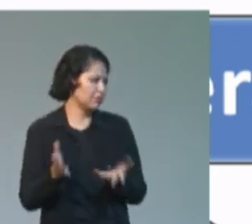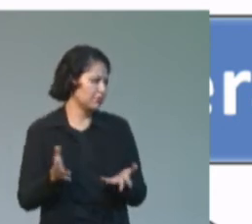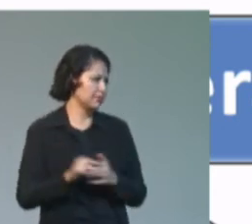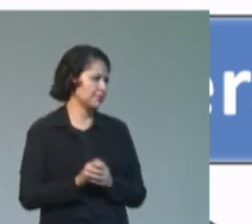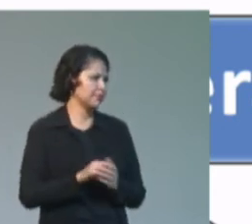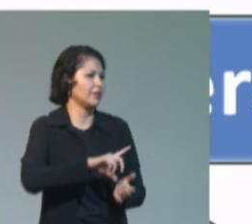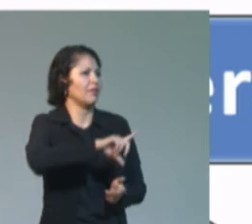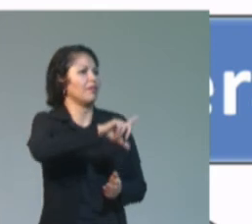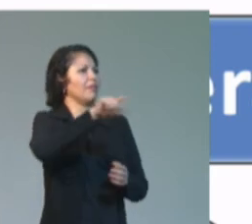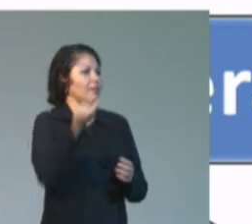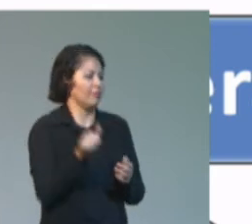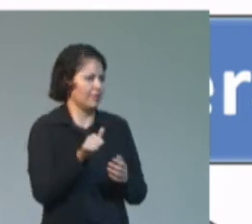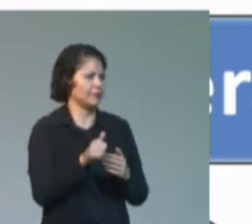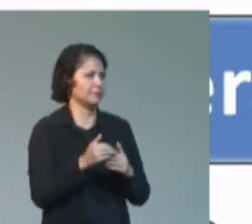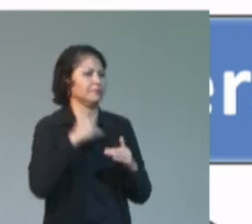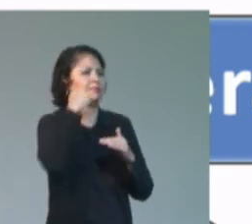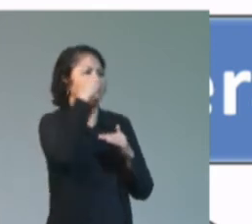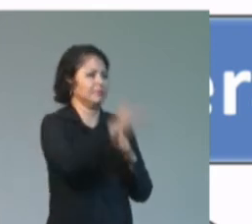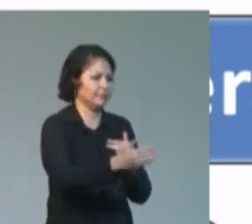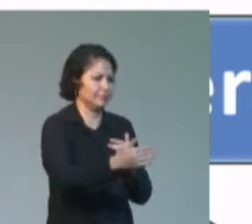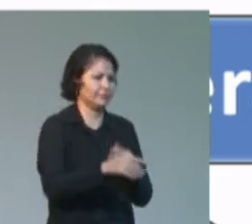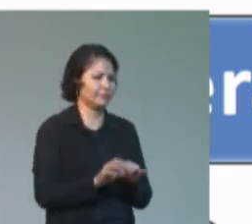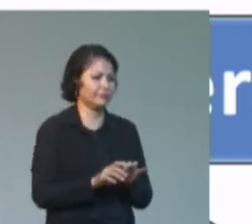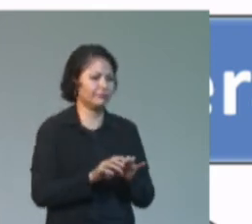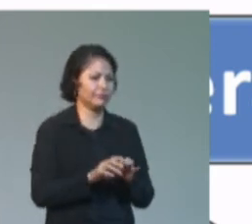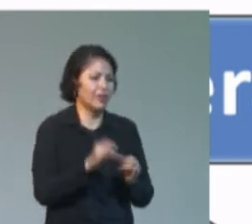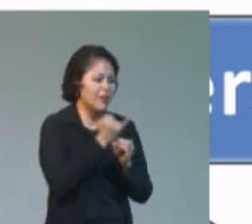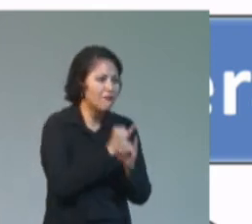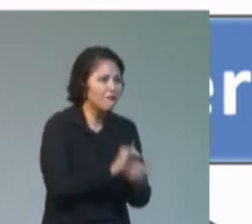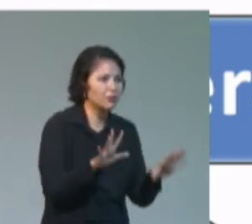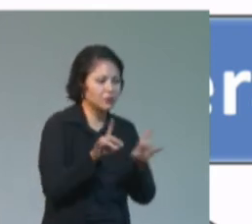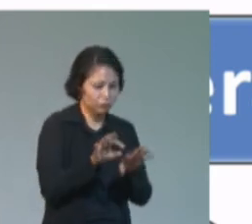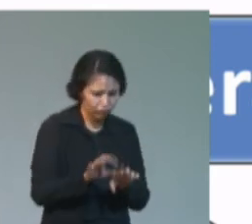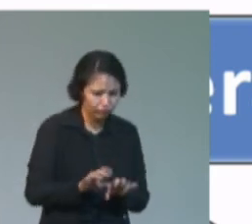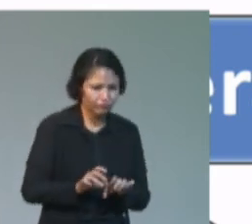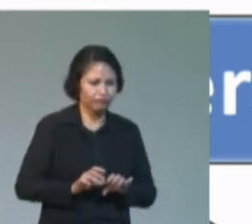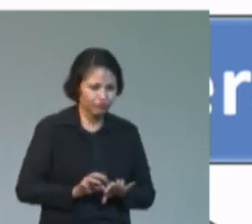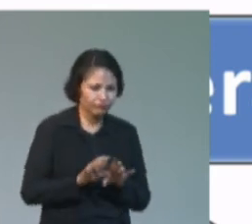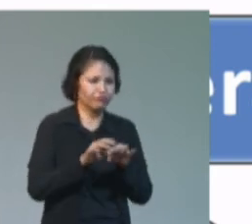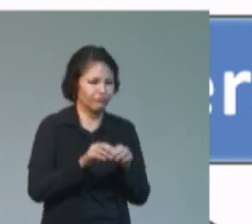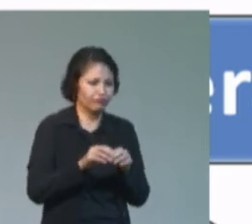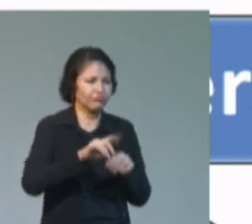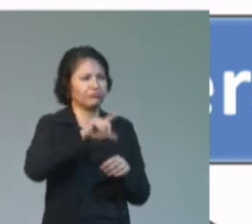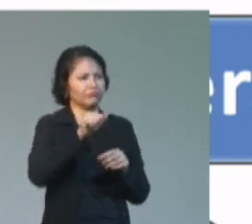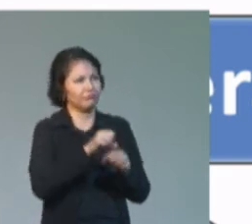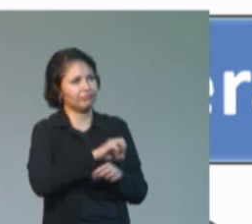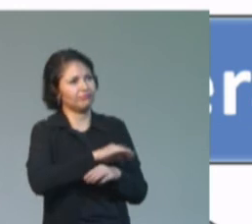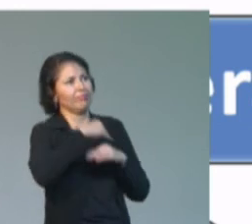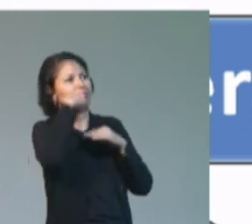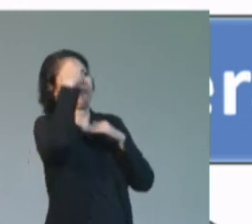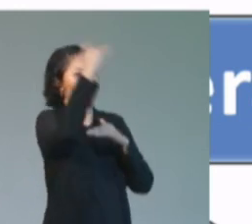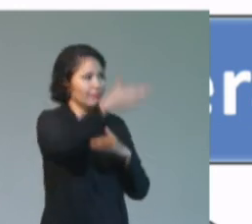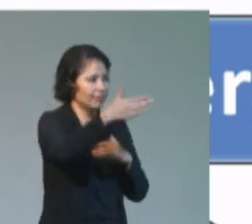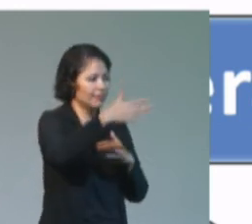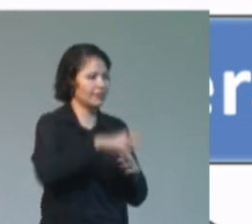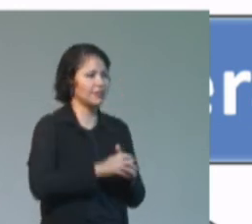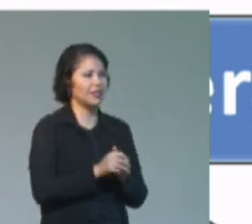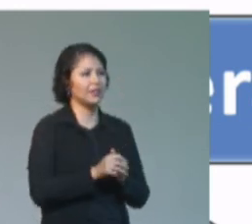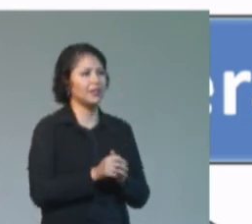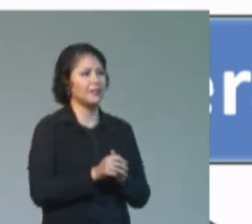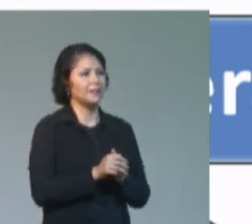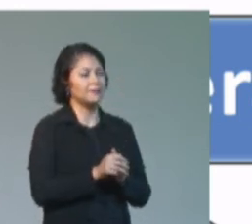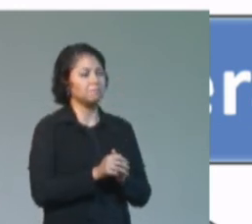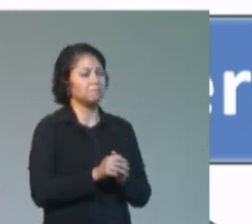contenido en el rey lo importante era ser buenos contenidos de calidad después pasamos a una tercera etapa que vendría marcada